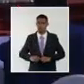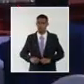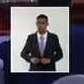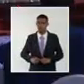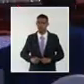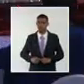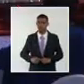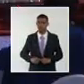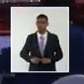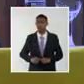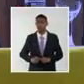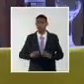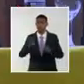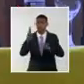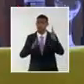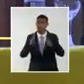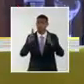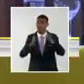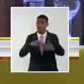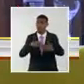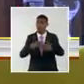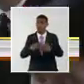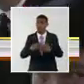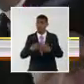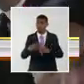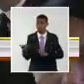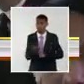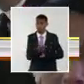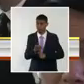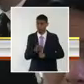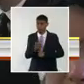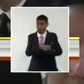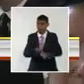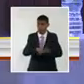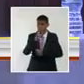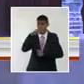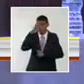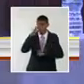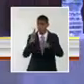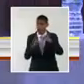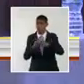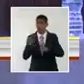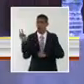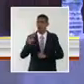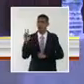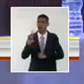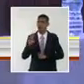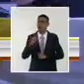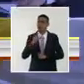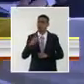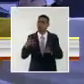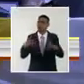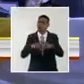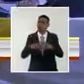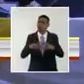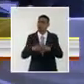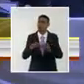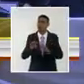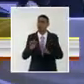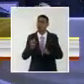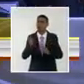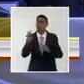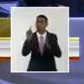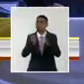Los acuerdos entre empresas cubanas y vietnamitas comprenden la cooperación en los sectores eléctrico,